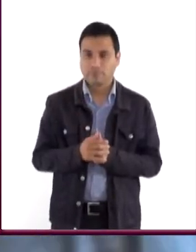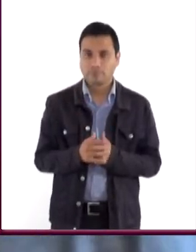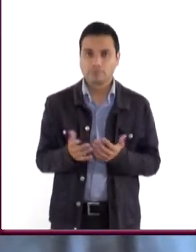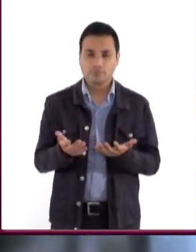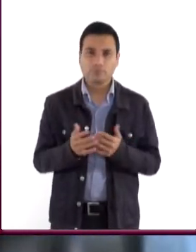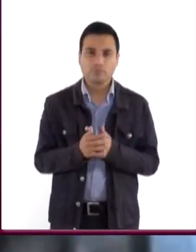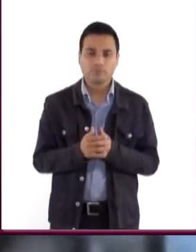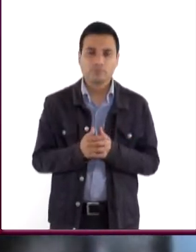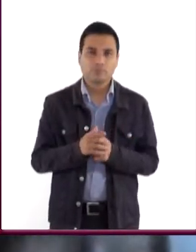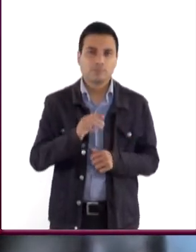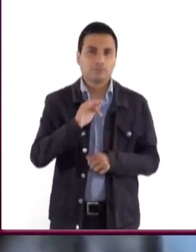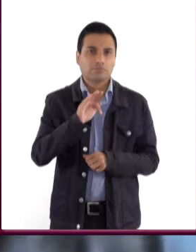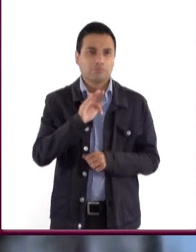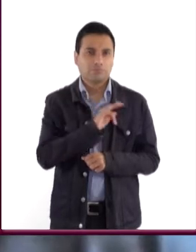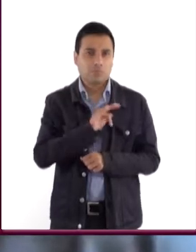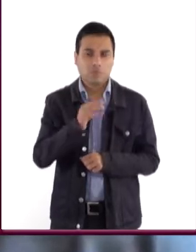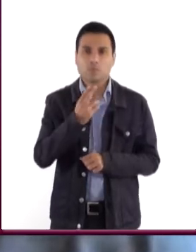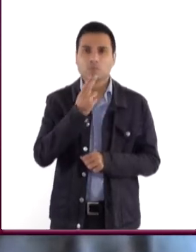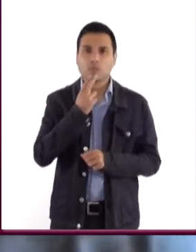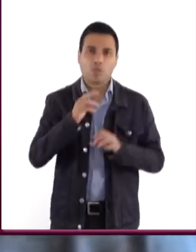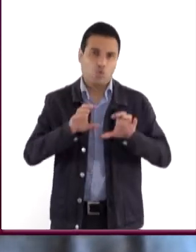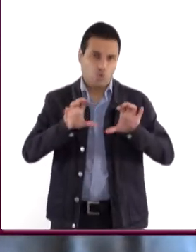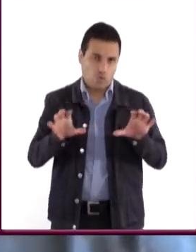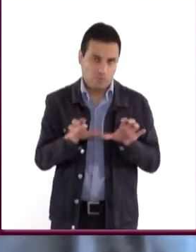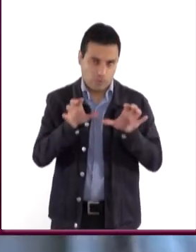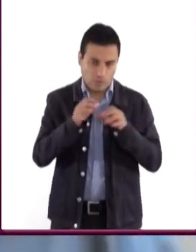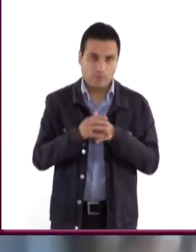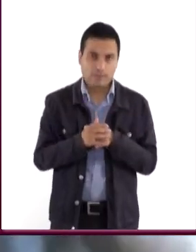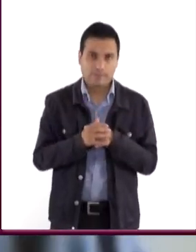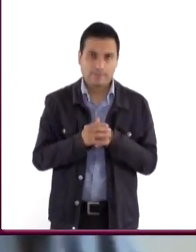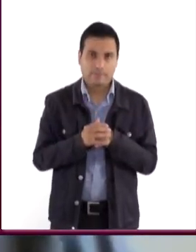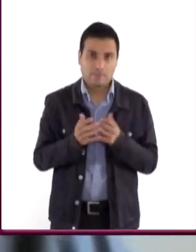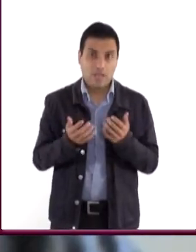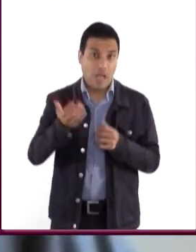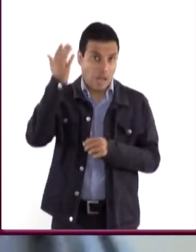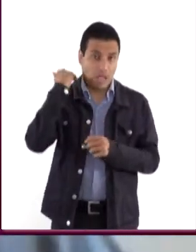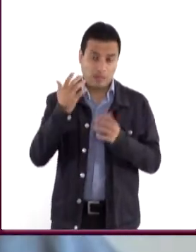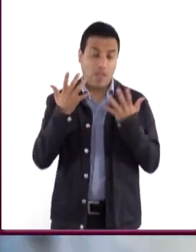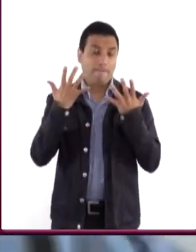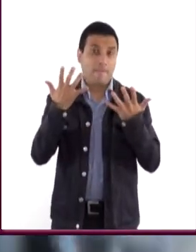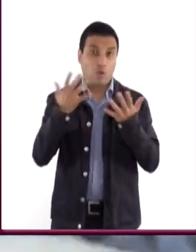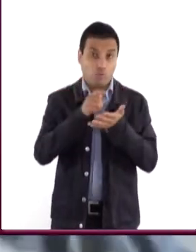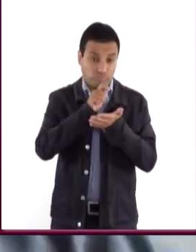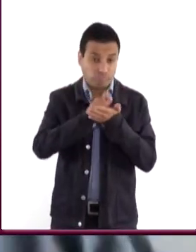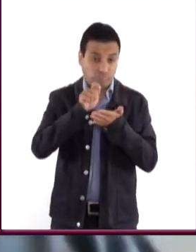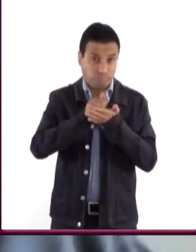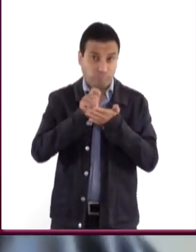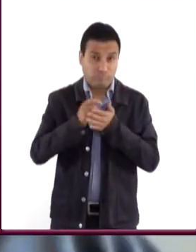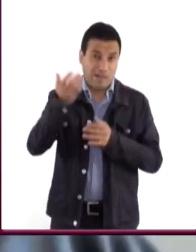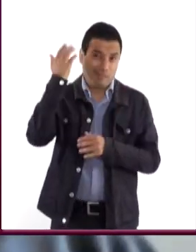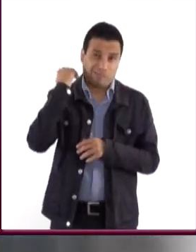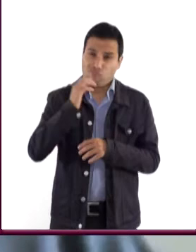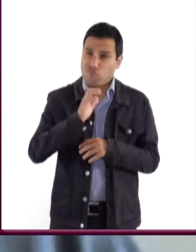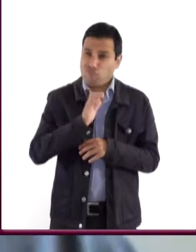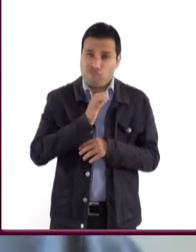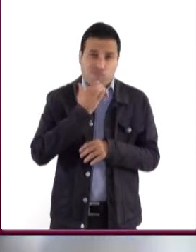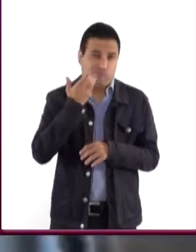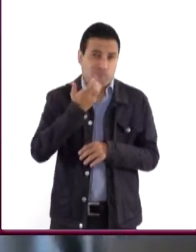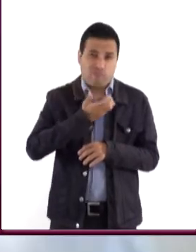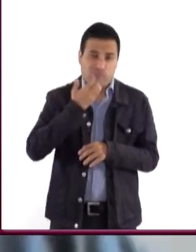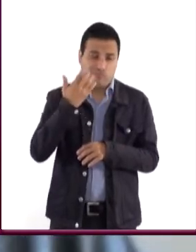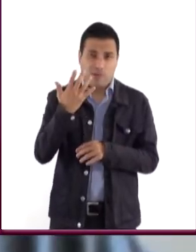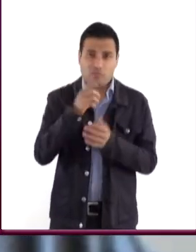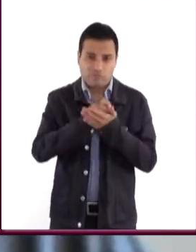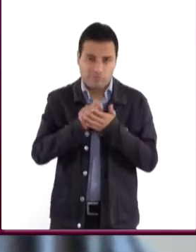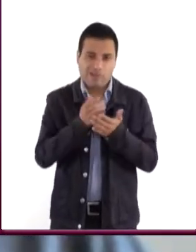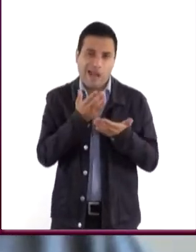aproximaciones numéricas, típicamente se usan computadoras para esto. Se llegaron a hacer a mano, estos son La idea de esto es más vieja que las computadoras, pero ahora